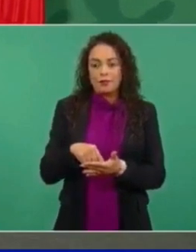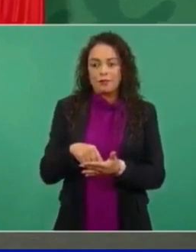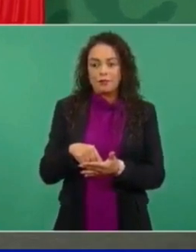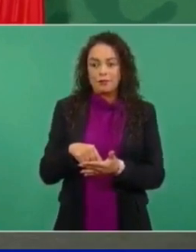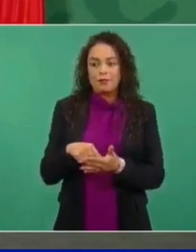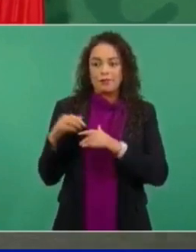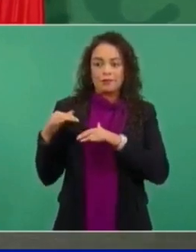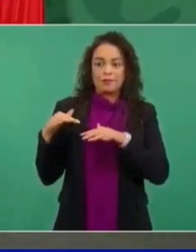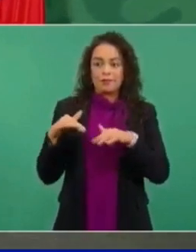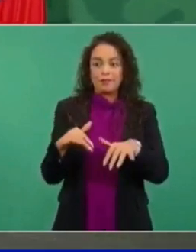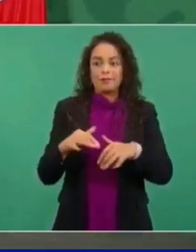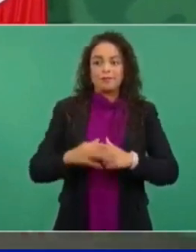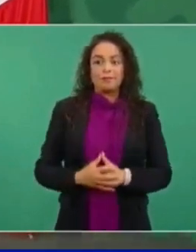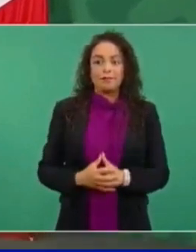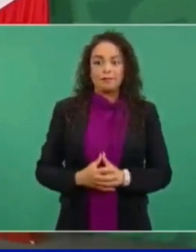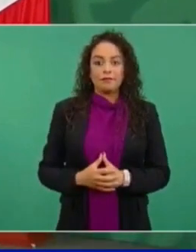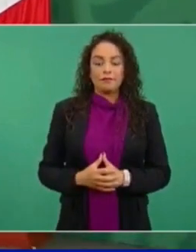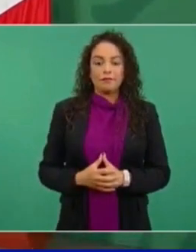Desde